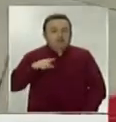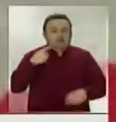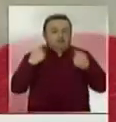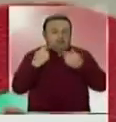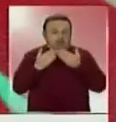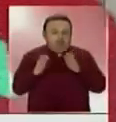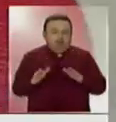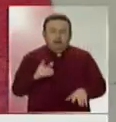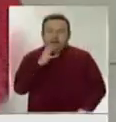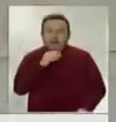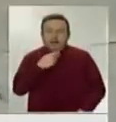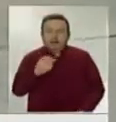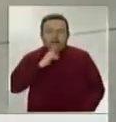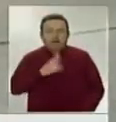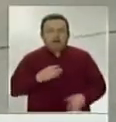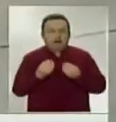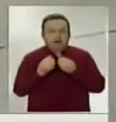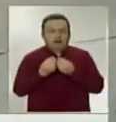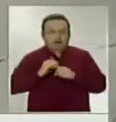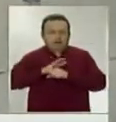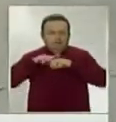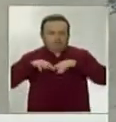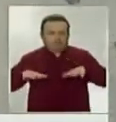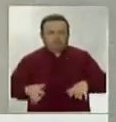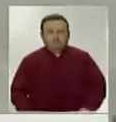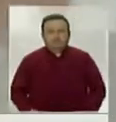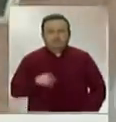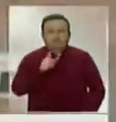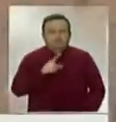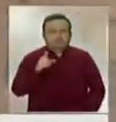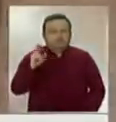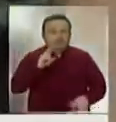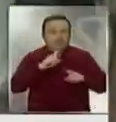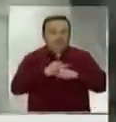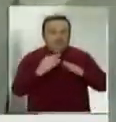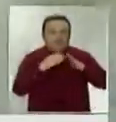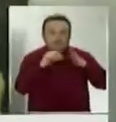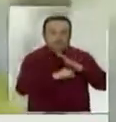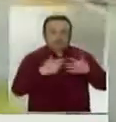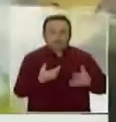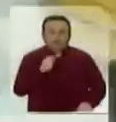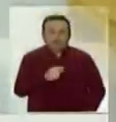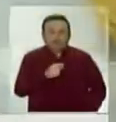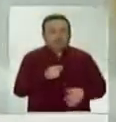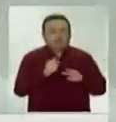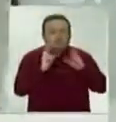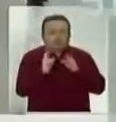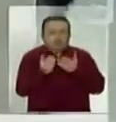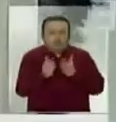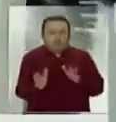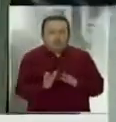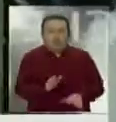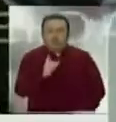intentaron abrir, no hubo resultado porque aumentaron los casos y se fue Recoleta a cuarentena, y ahora esperan abrir teniendo éxito y